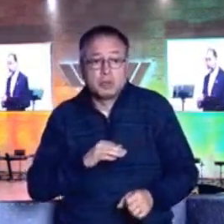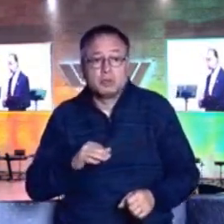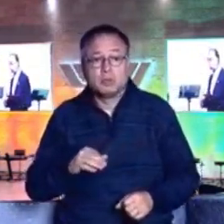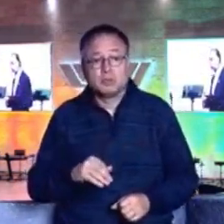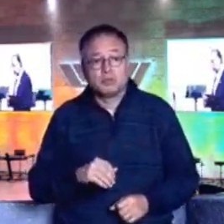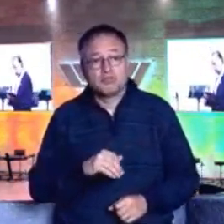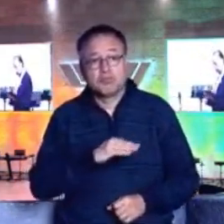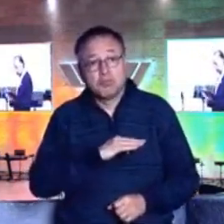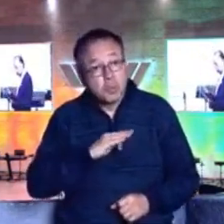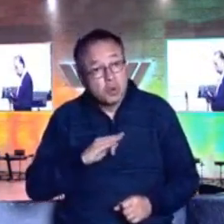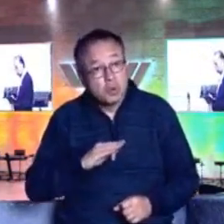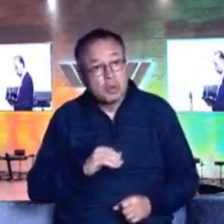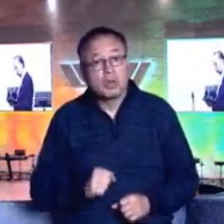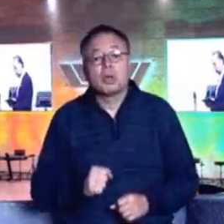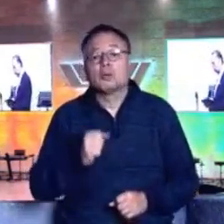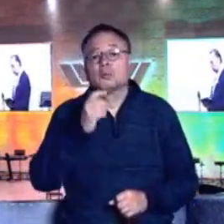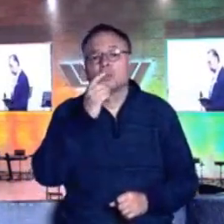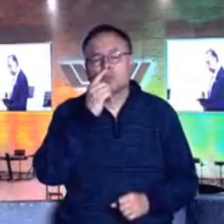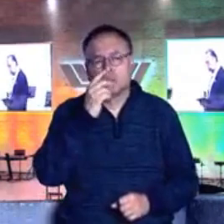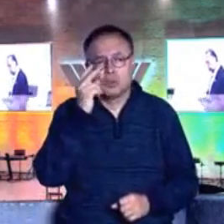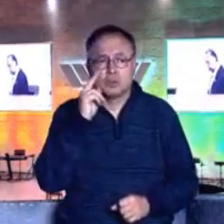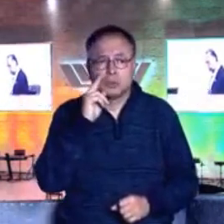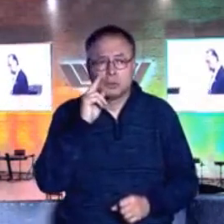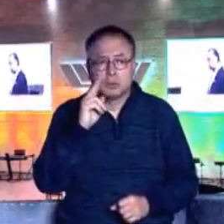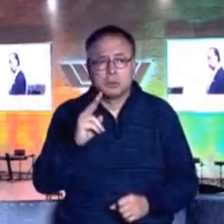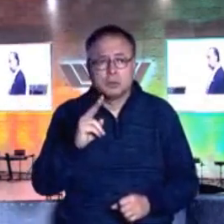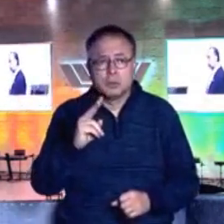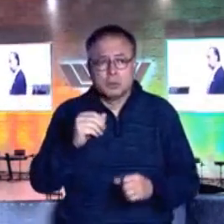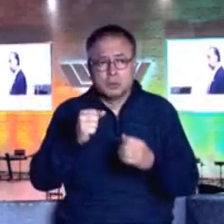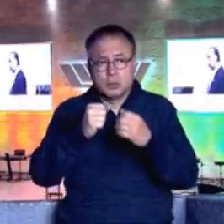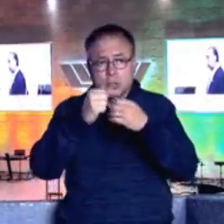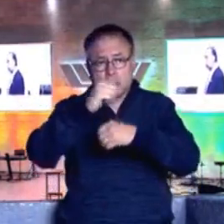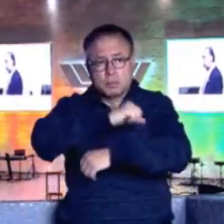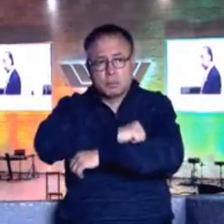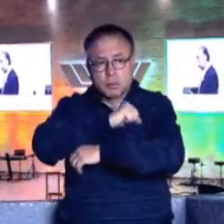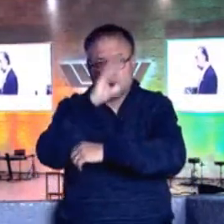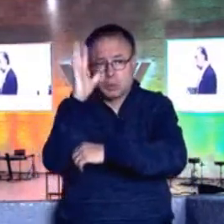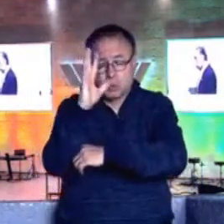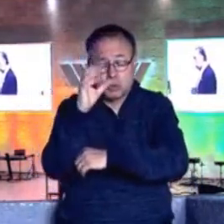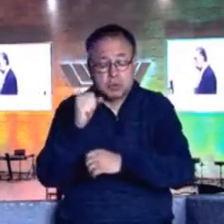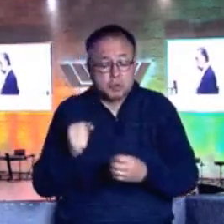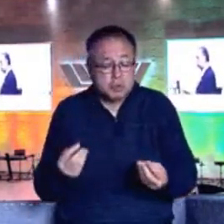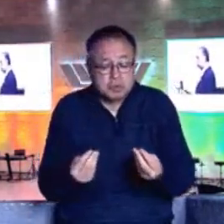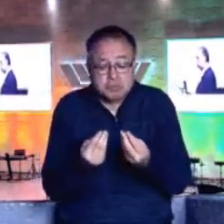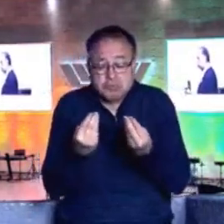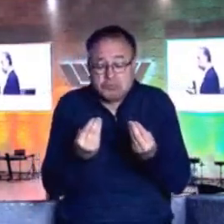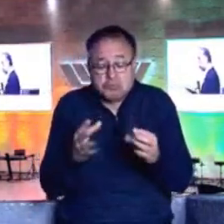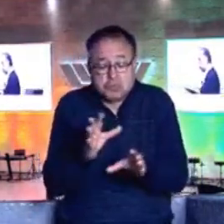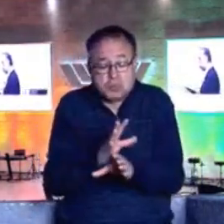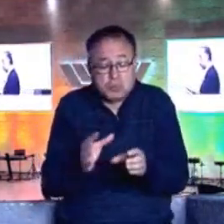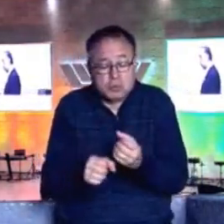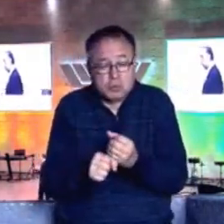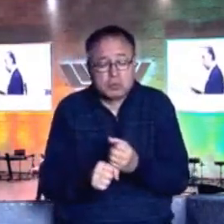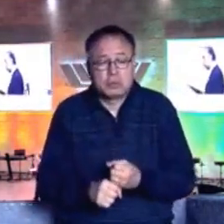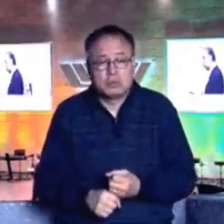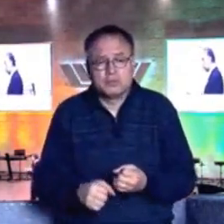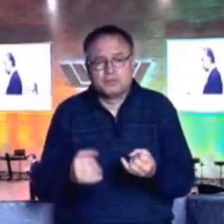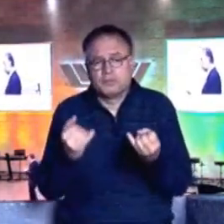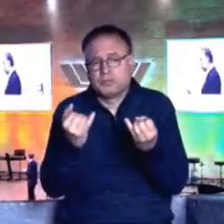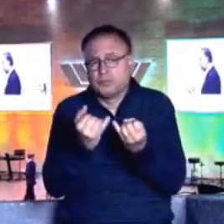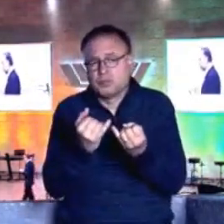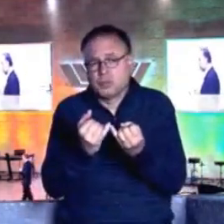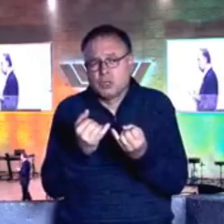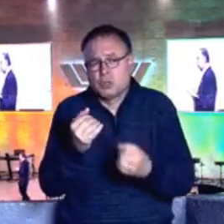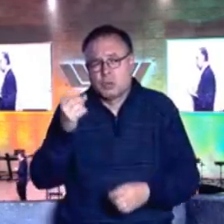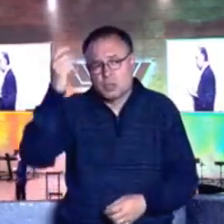de una manera abundante porque así como Dios dice que abre su mano generosamente él